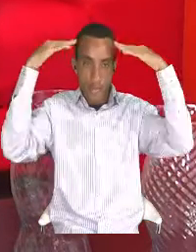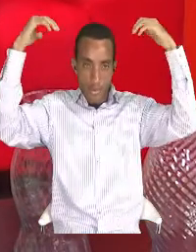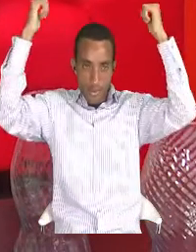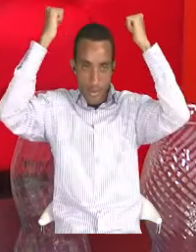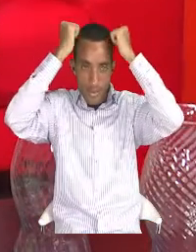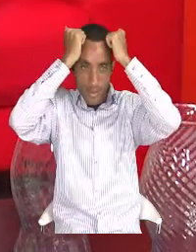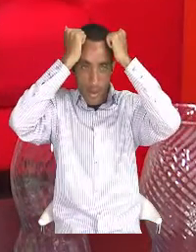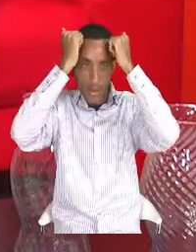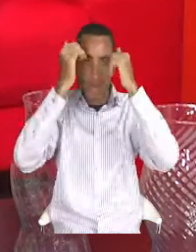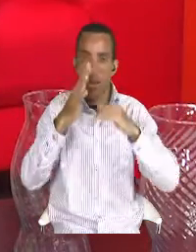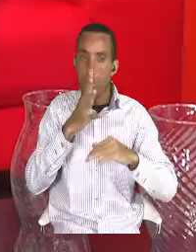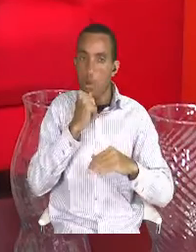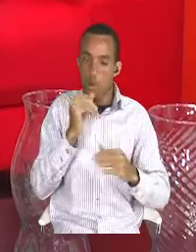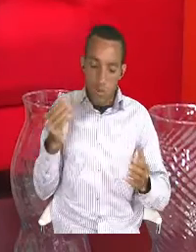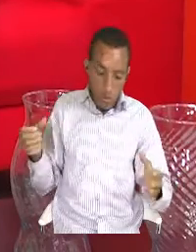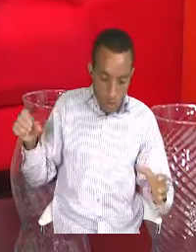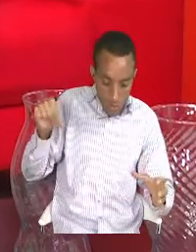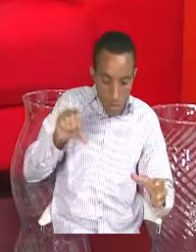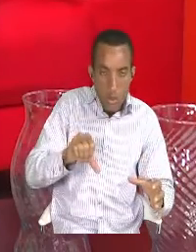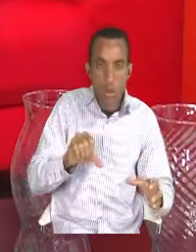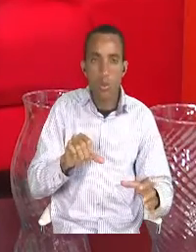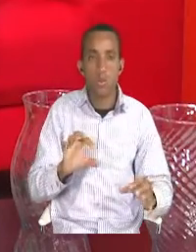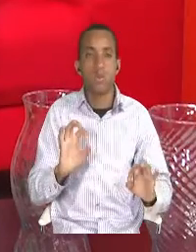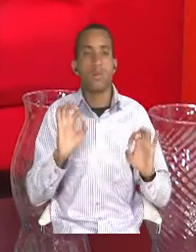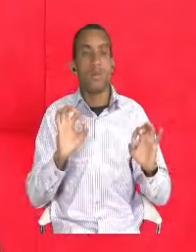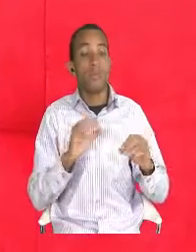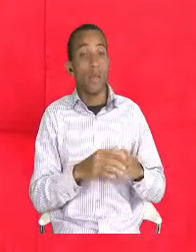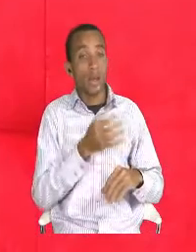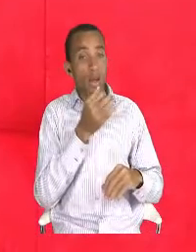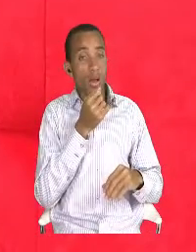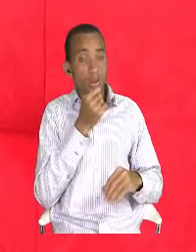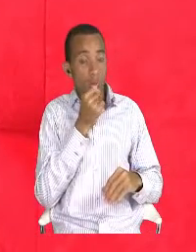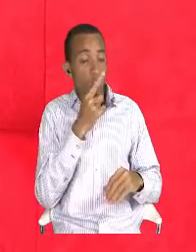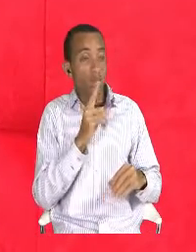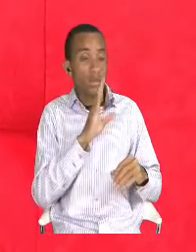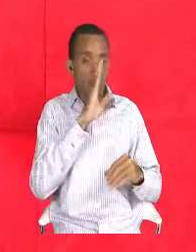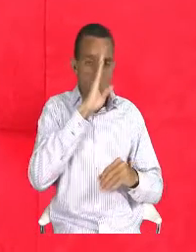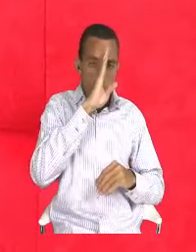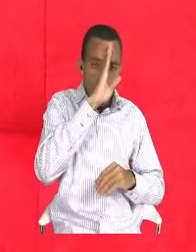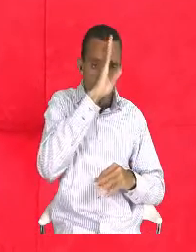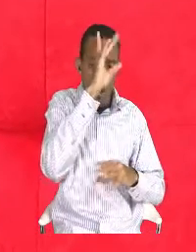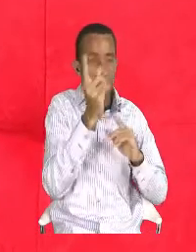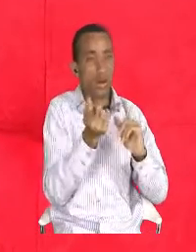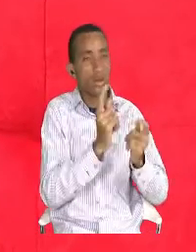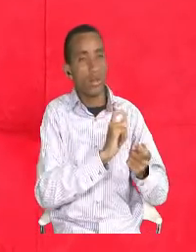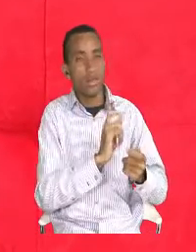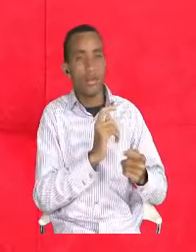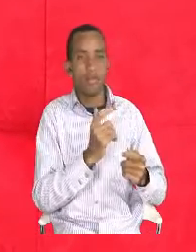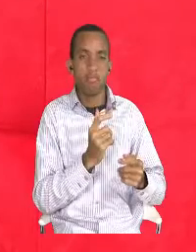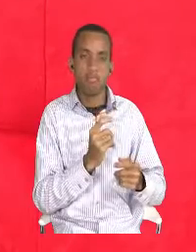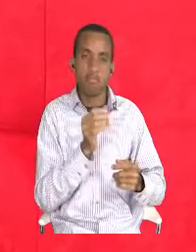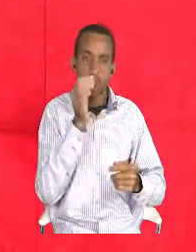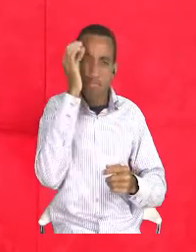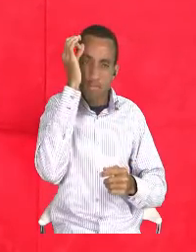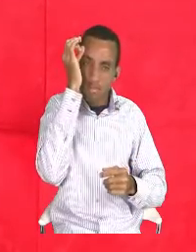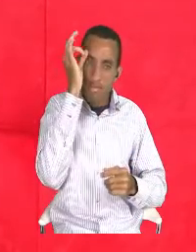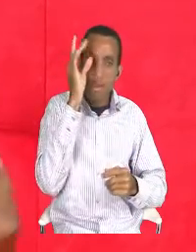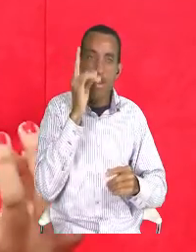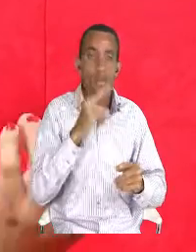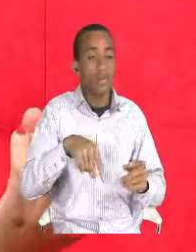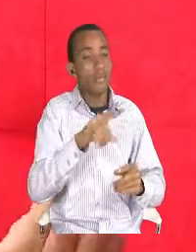torta de chocolate deliciosa. ¿Es fácil cambiar estos hábitos de alimentación? Las personas que de pronto van